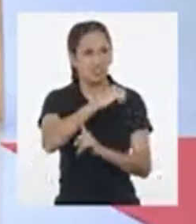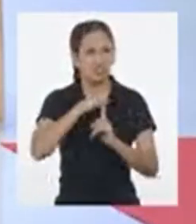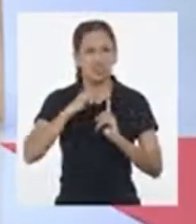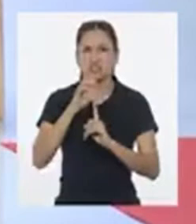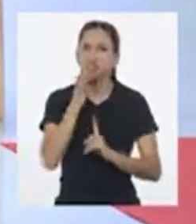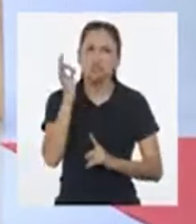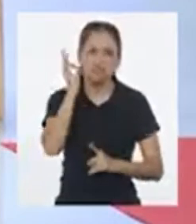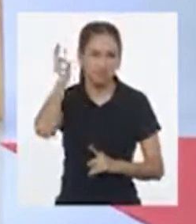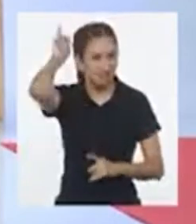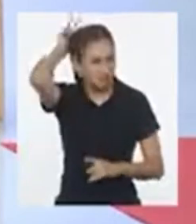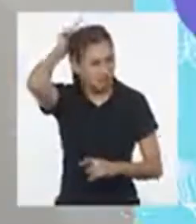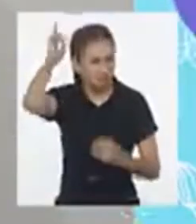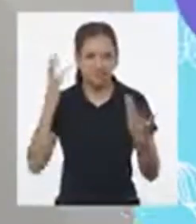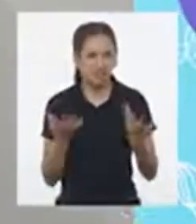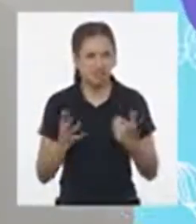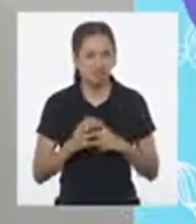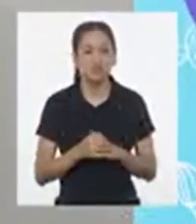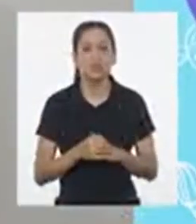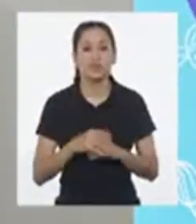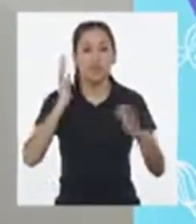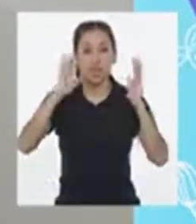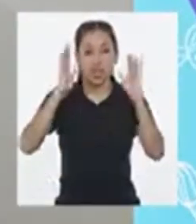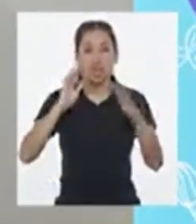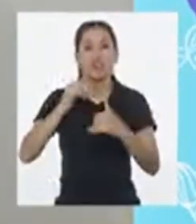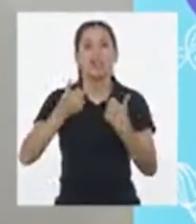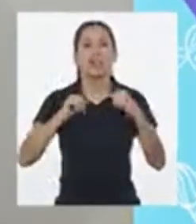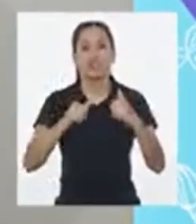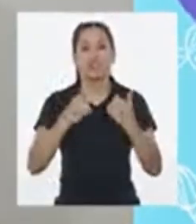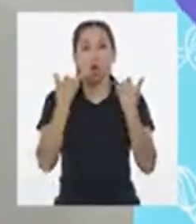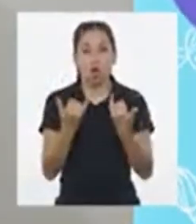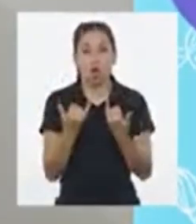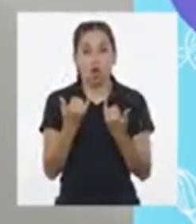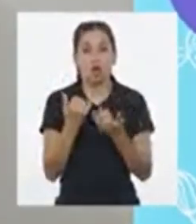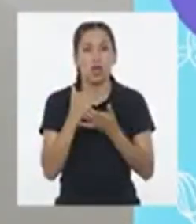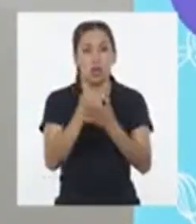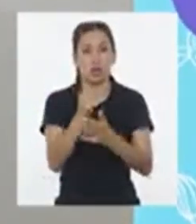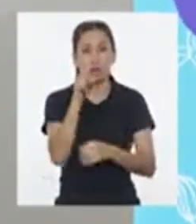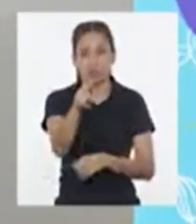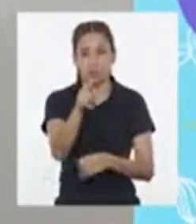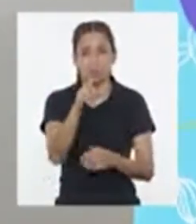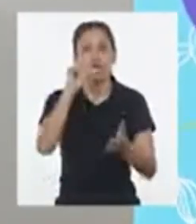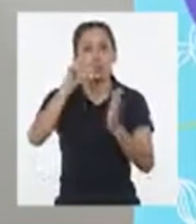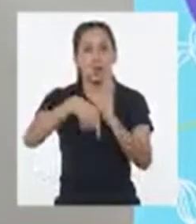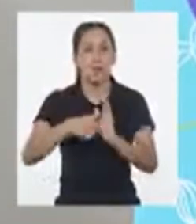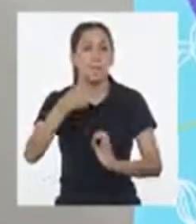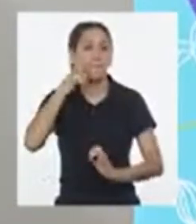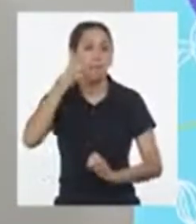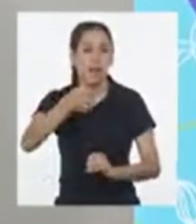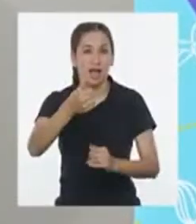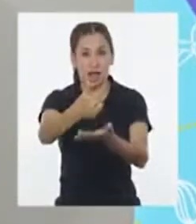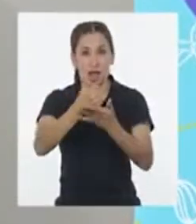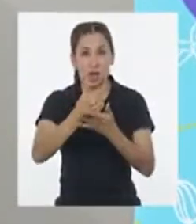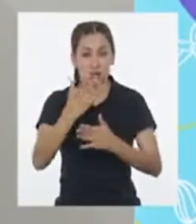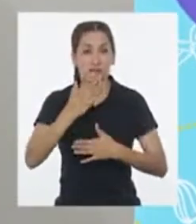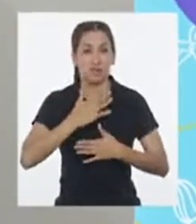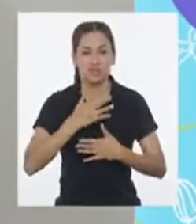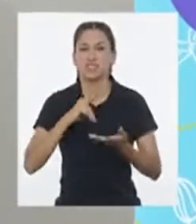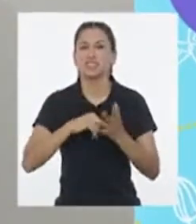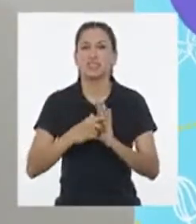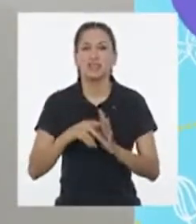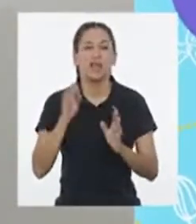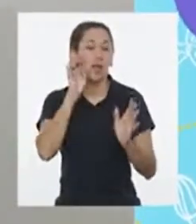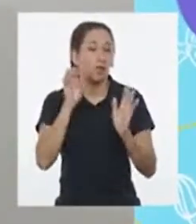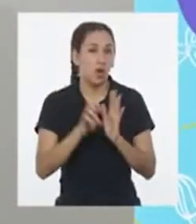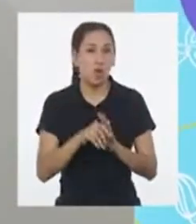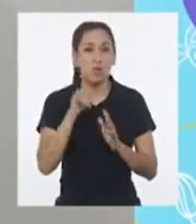la sociedad inca? Hola, ¿qué tal? La frase hoy por ti, mañana por mí significa que si ayudamos